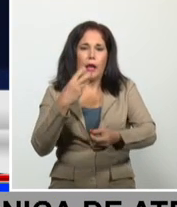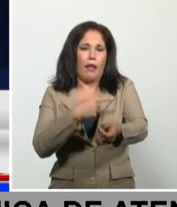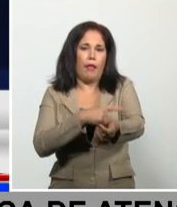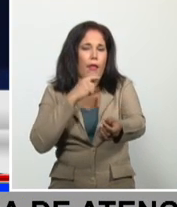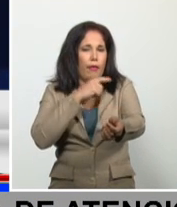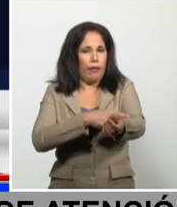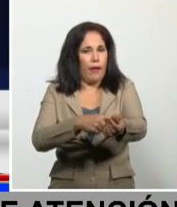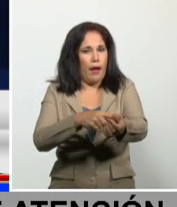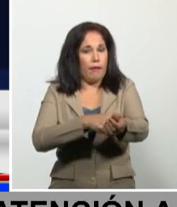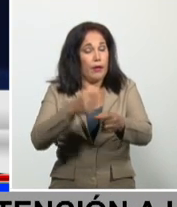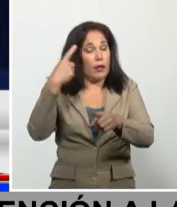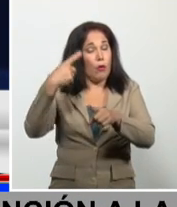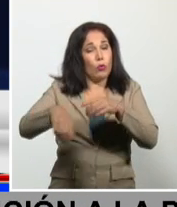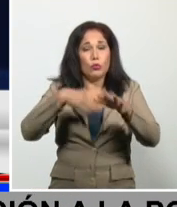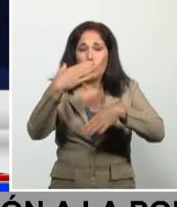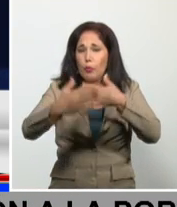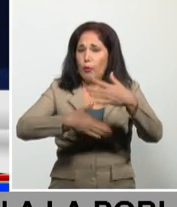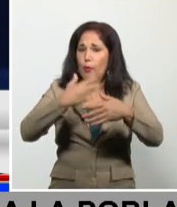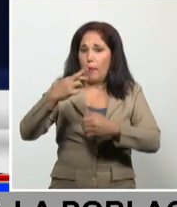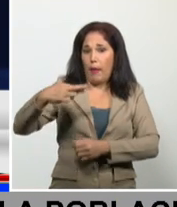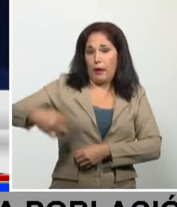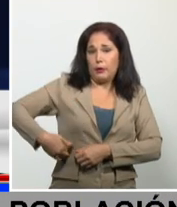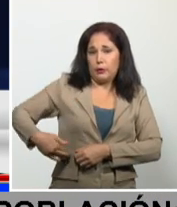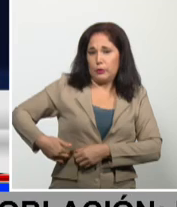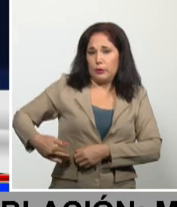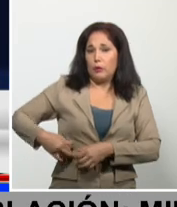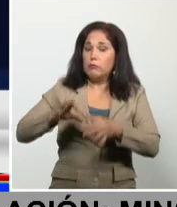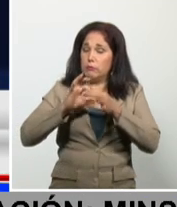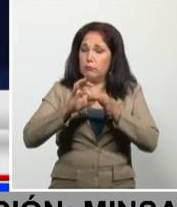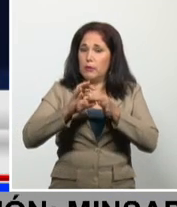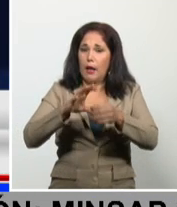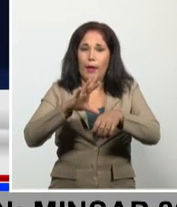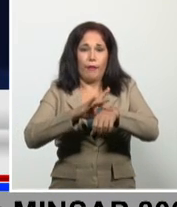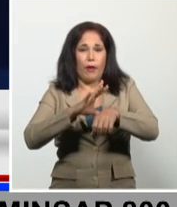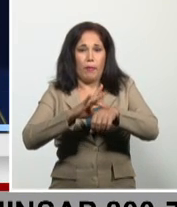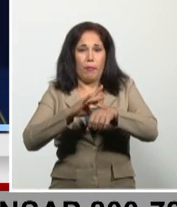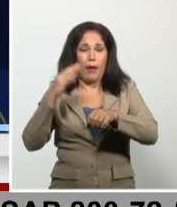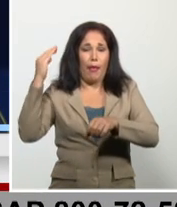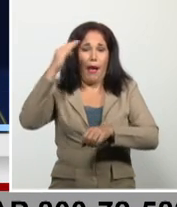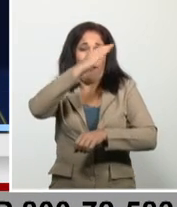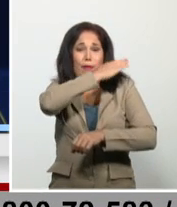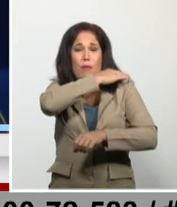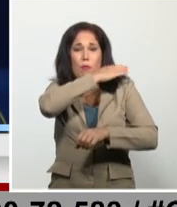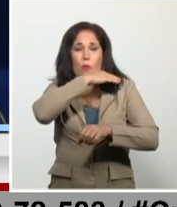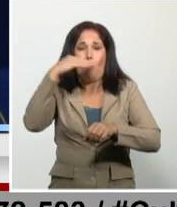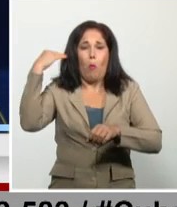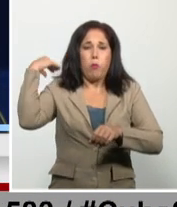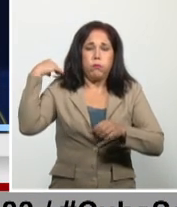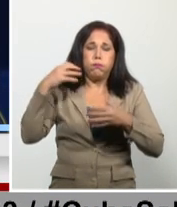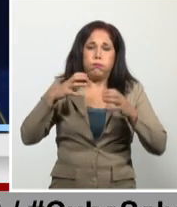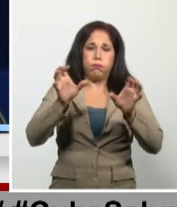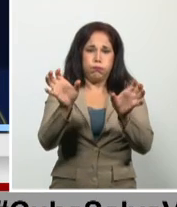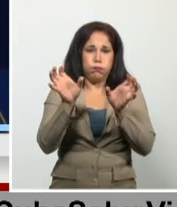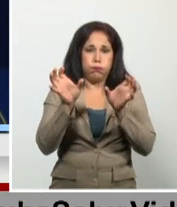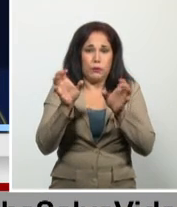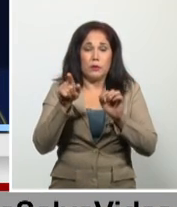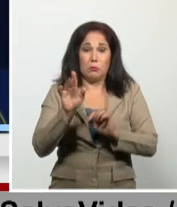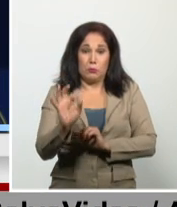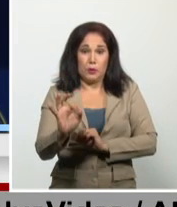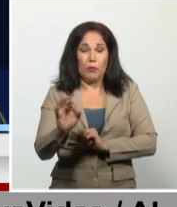en 1 insuficiencia suprarrenal, en 1 enfermedad pulmonar obstructiva crónica, 1